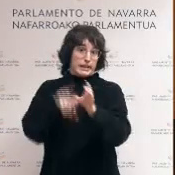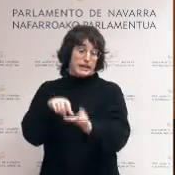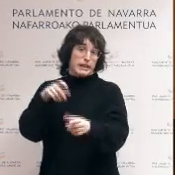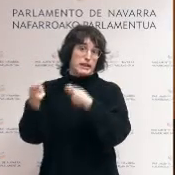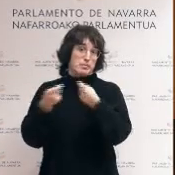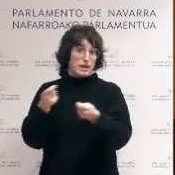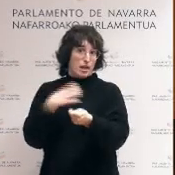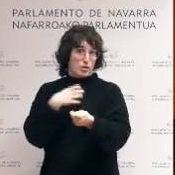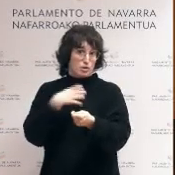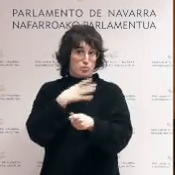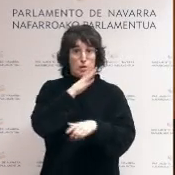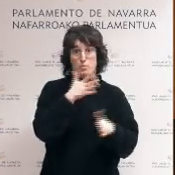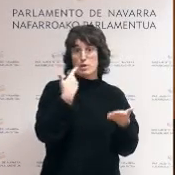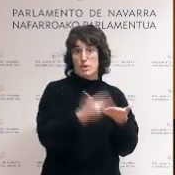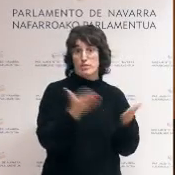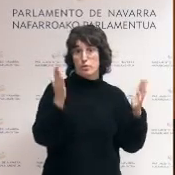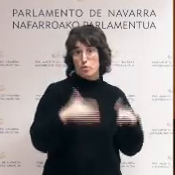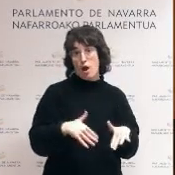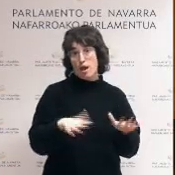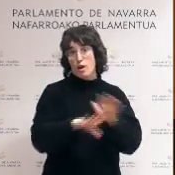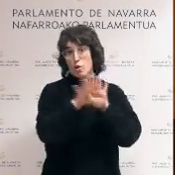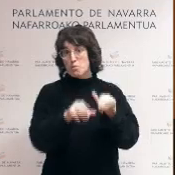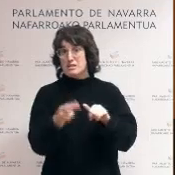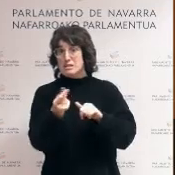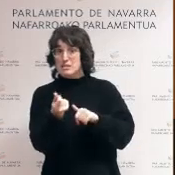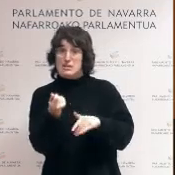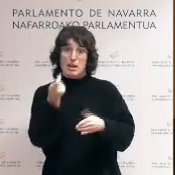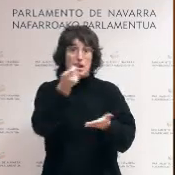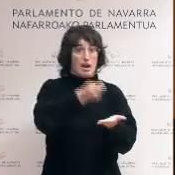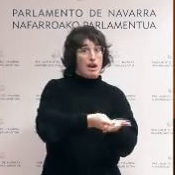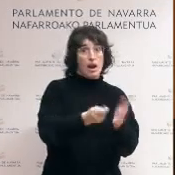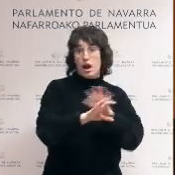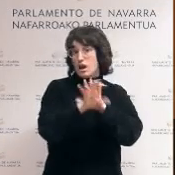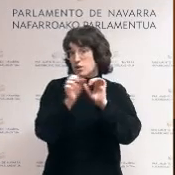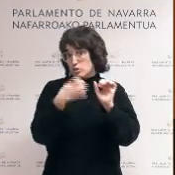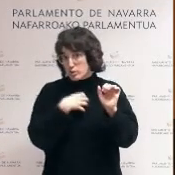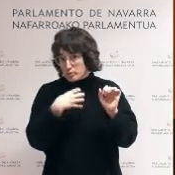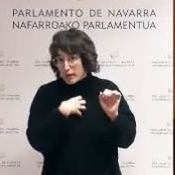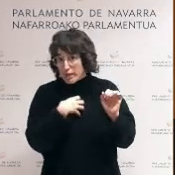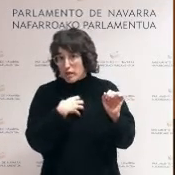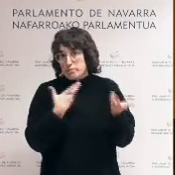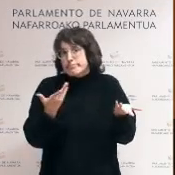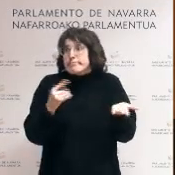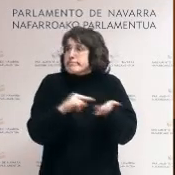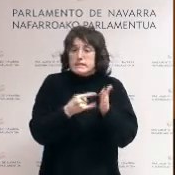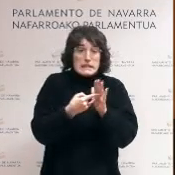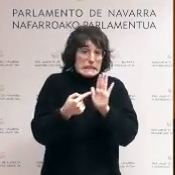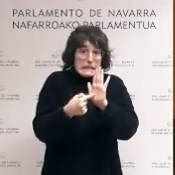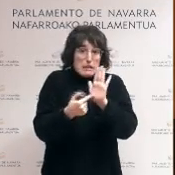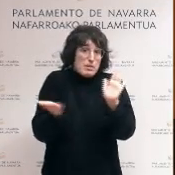puede valorizar en dinero, en economía, en cobrar por ello, porque el sistema simplemente no existe.